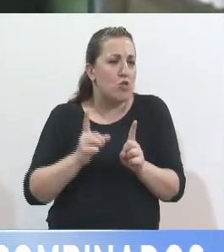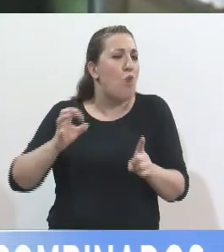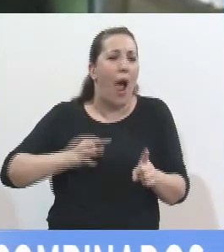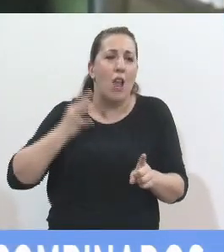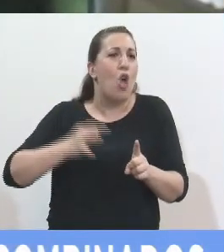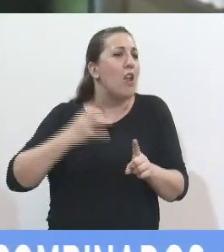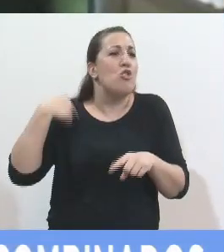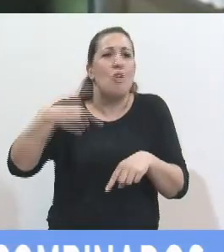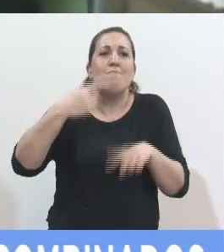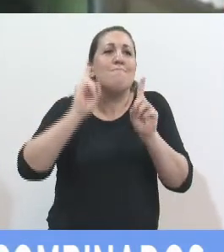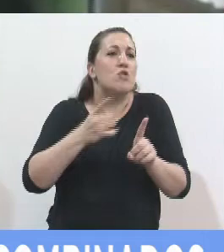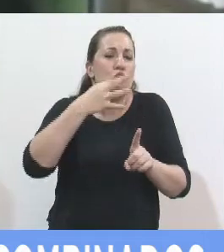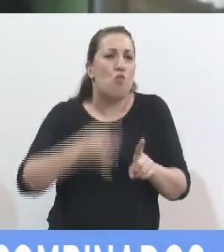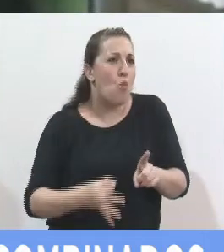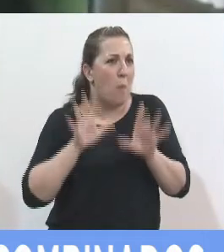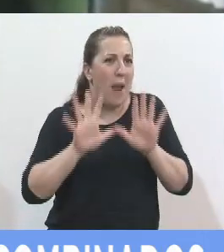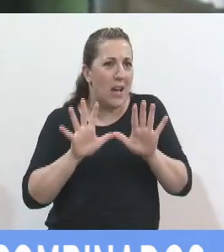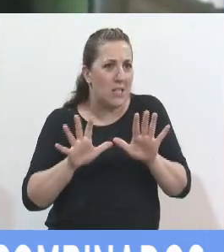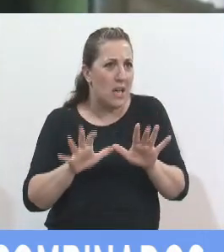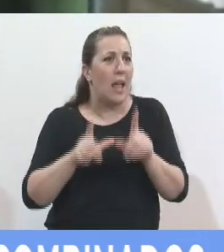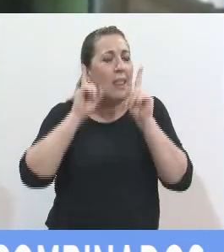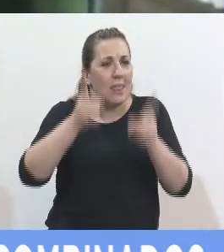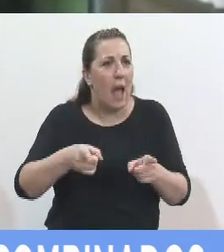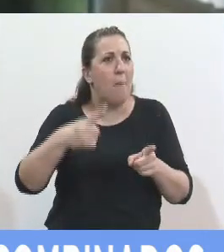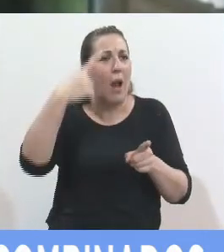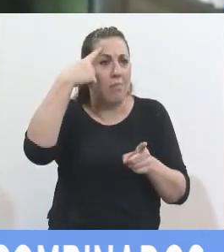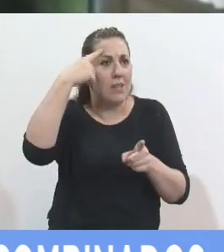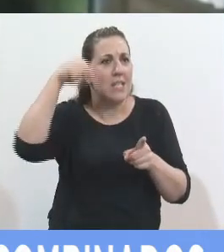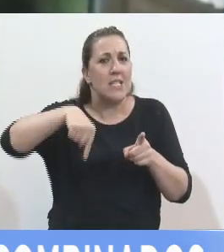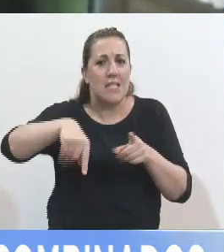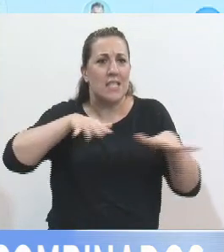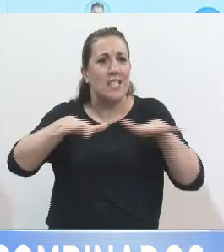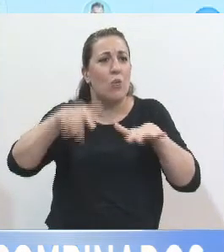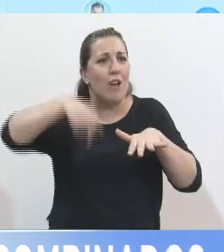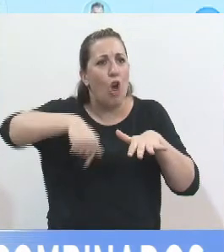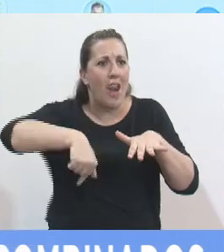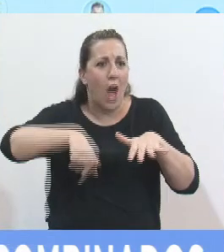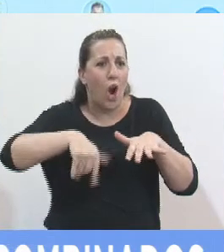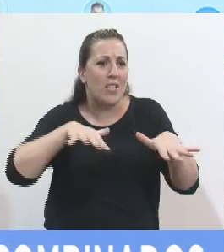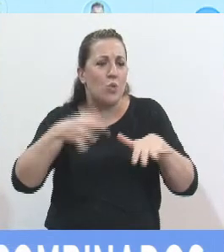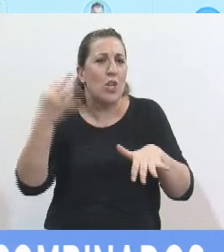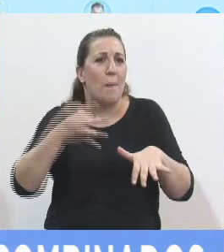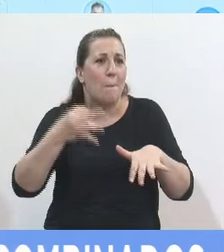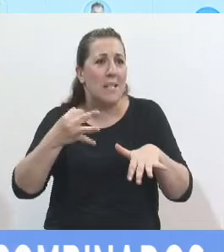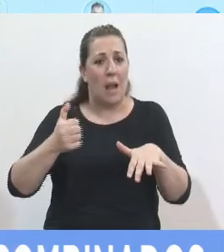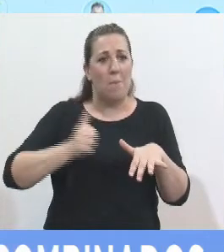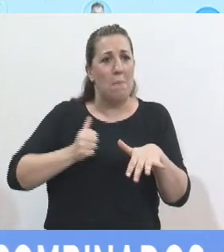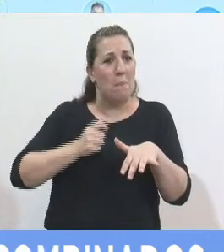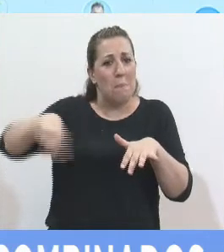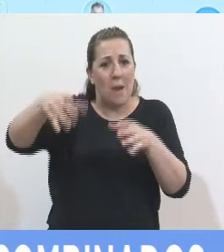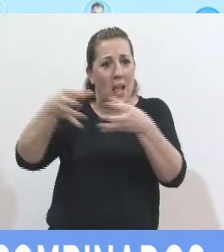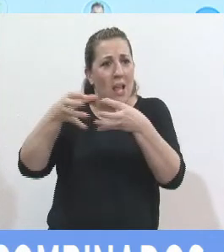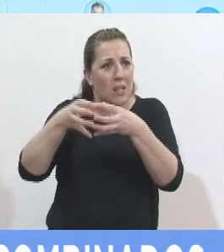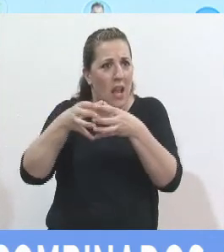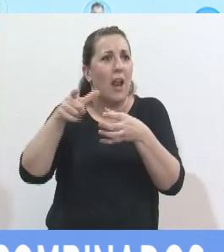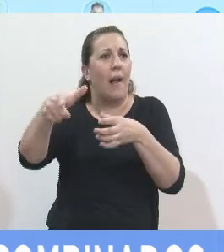cumplimentando año tras año, y también no olvidando esta situación particular donde nuestras Fuerzas Armadas están honrando